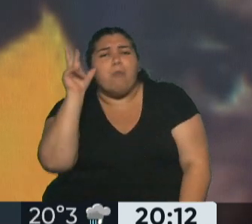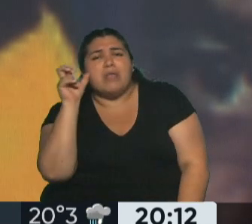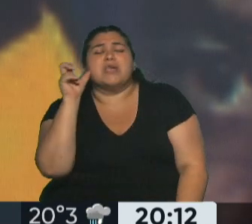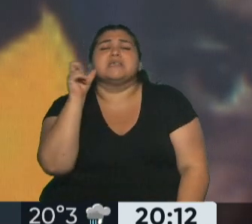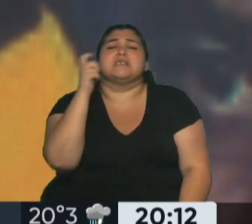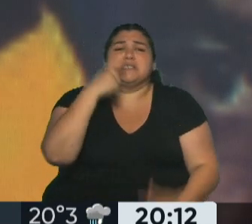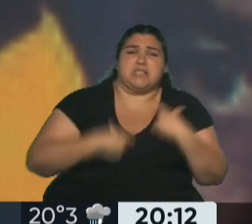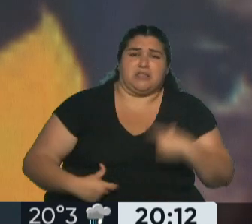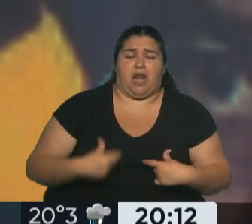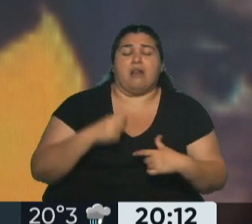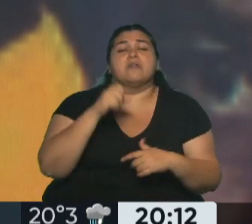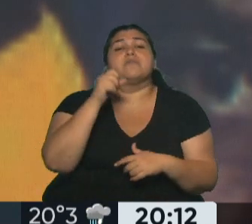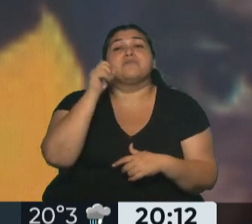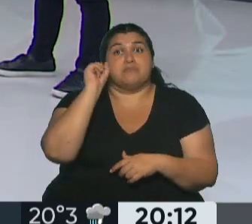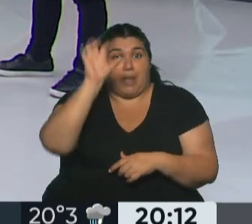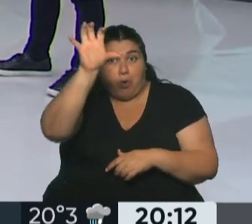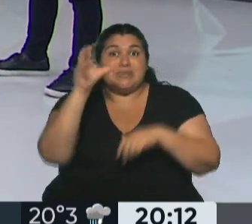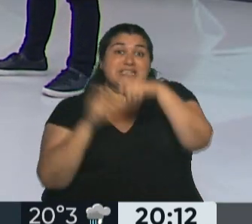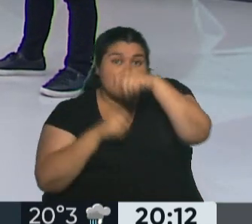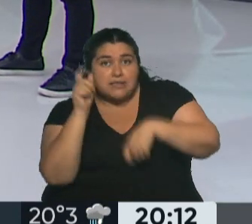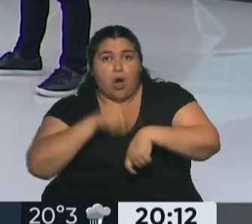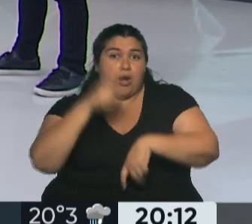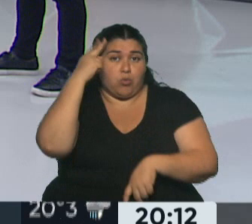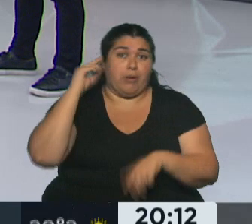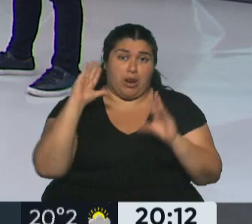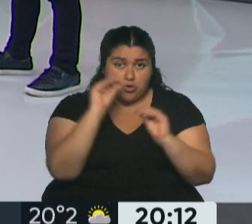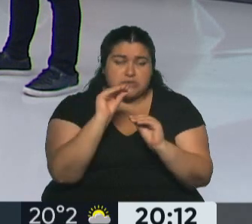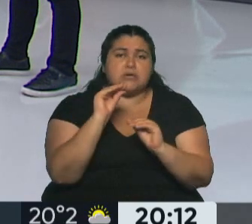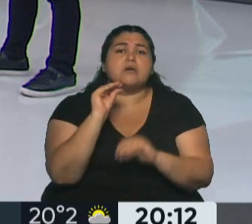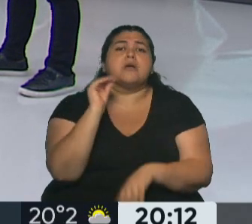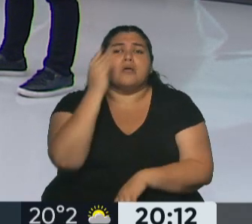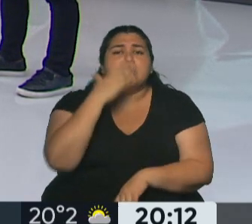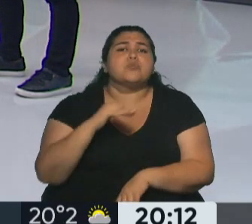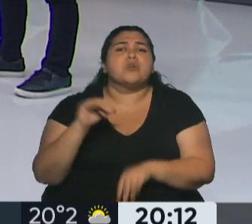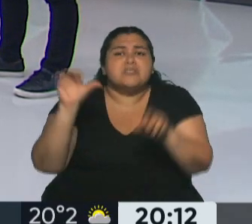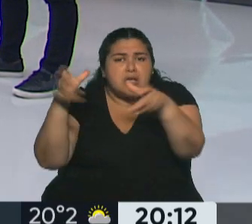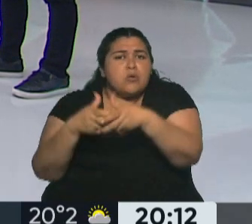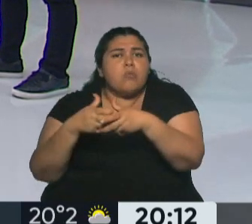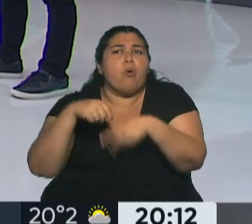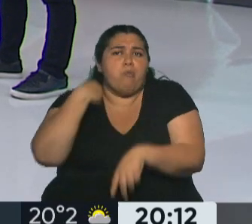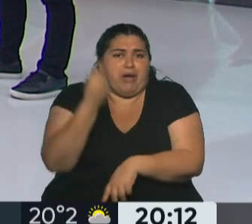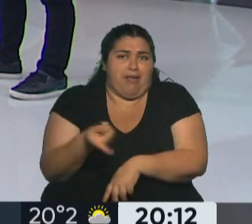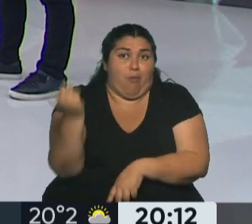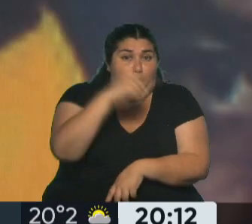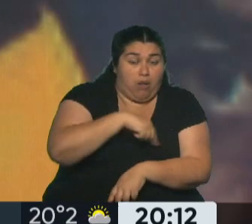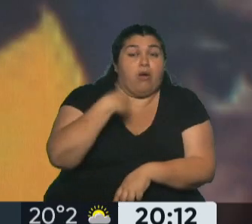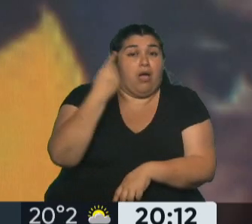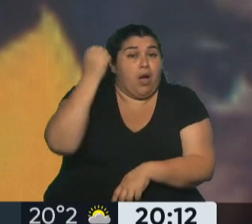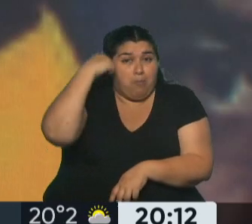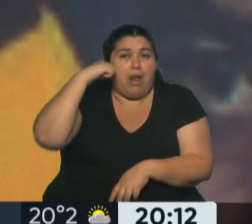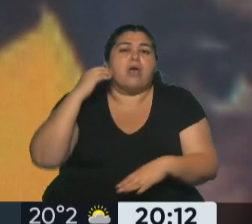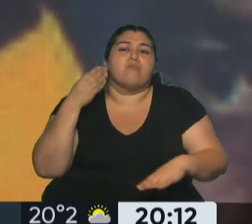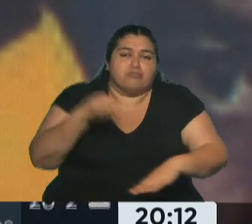central Esto va a ser en Santiago Del Estero a las 21 horas vuelve inmediatamente el plantel y mañana Palermo también va a estar entre los